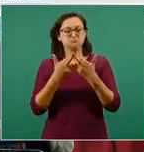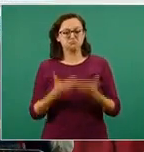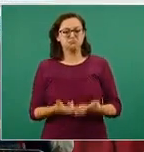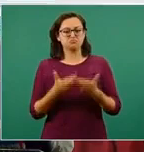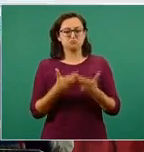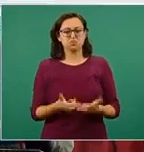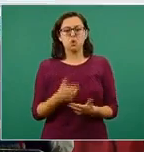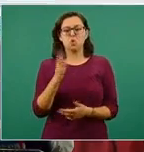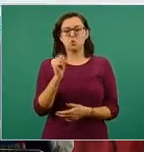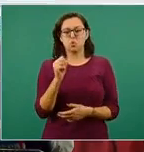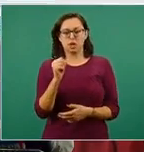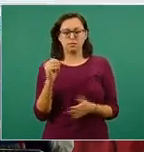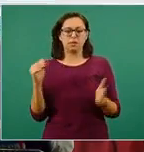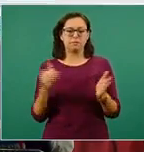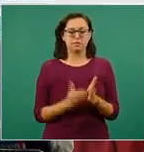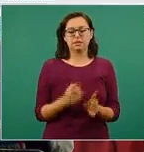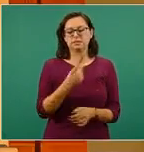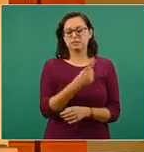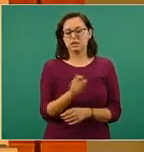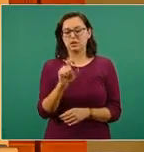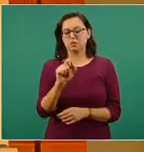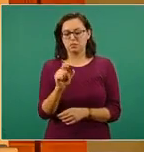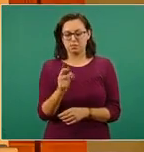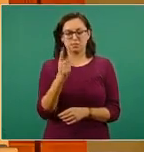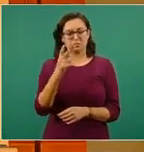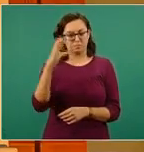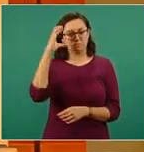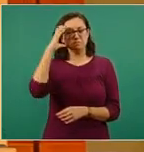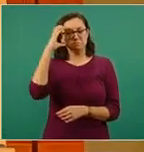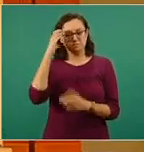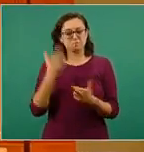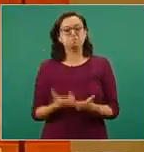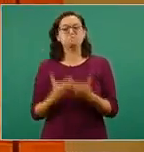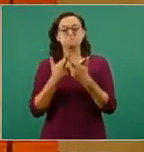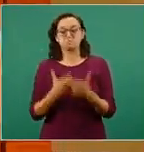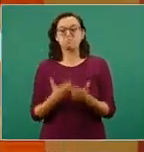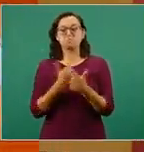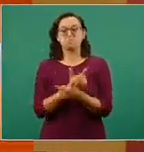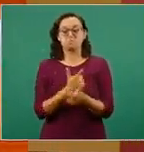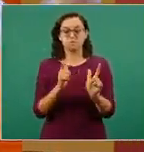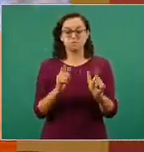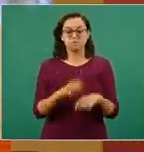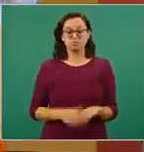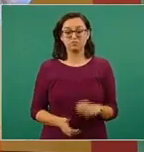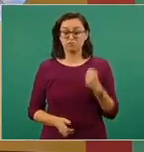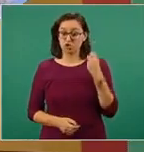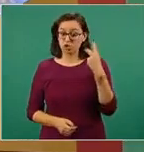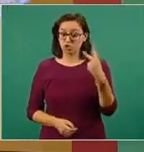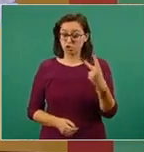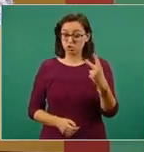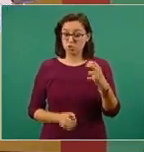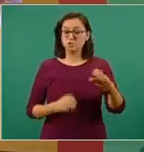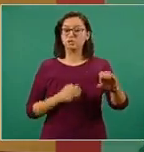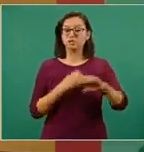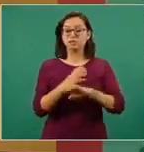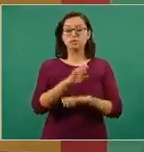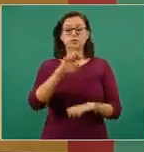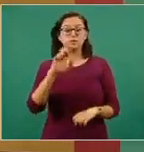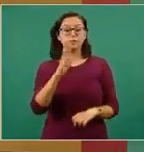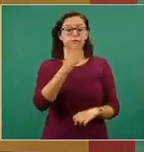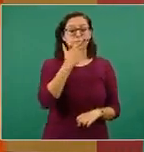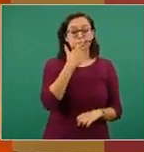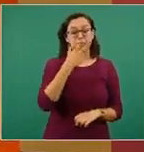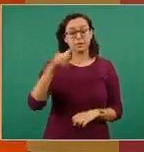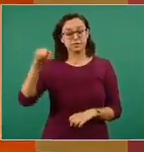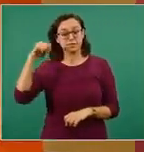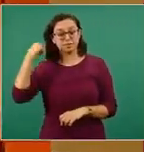de las 11,010 camas totales que cuentan con un respirador mecánico. 2 entidades federativas, Chihuahua y Tabasco,